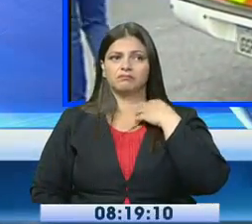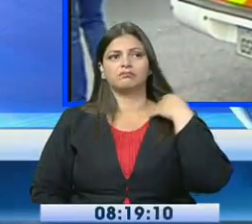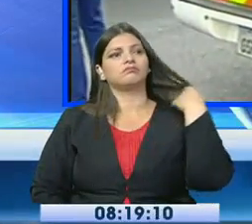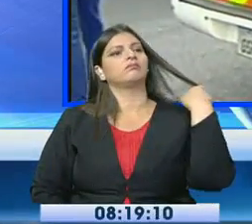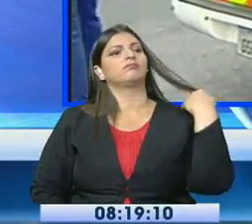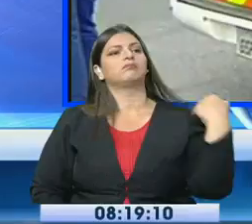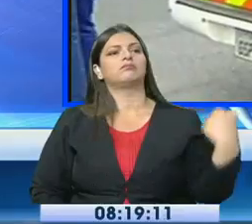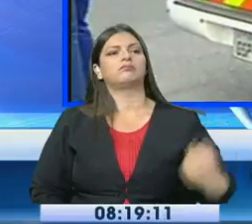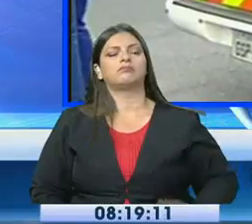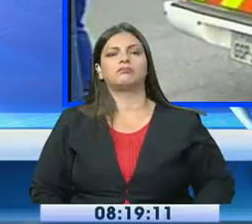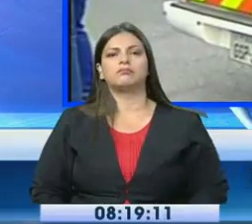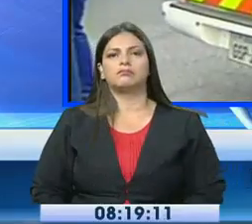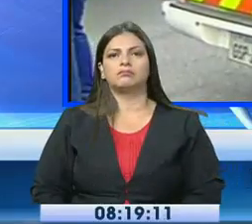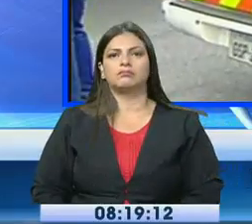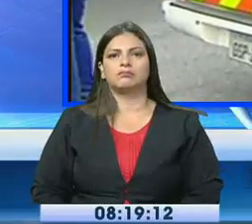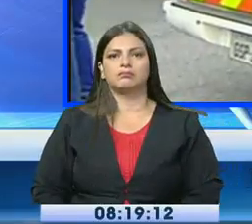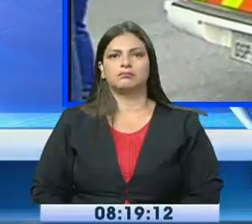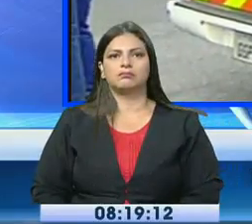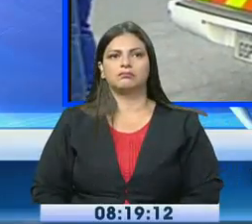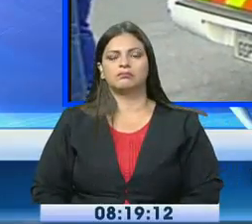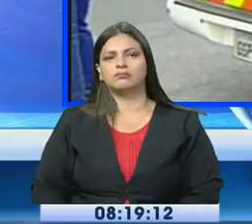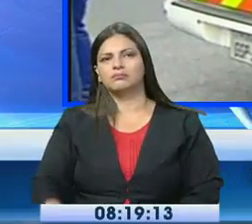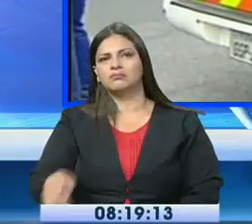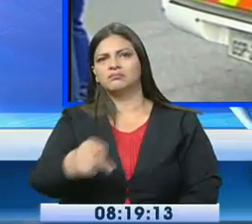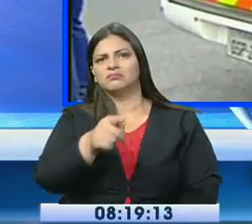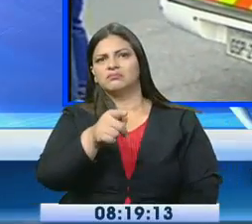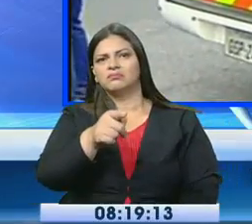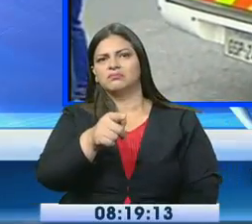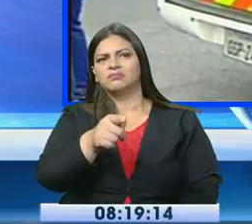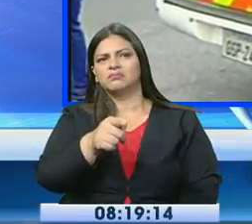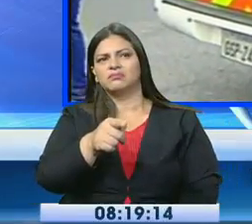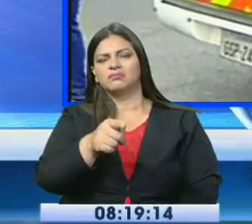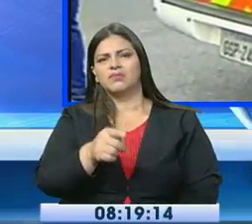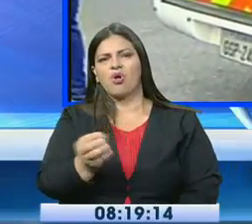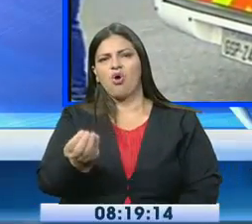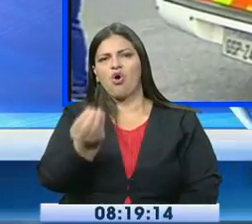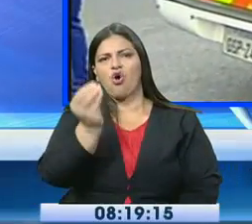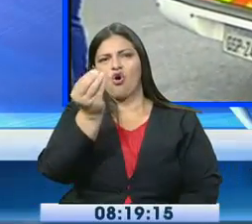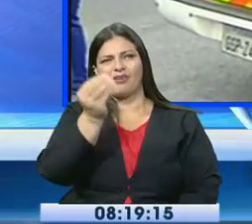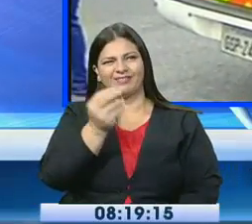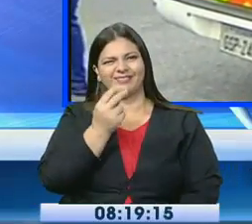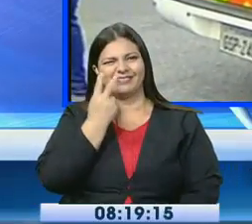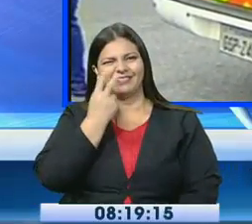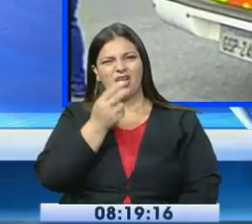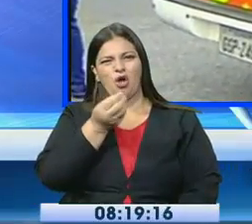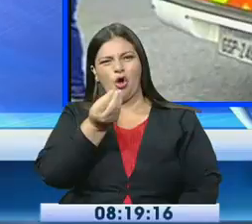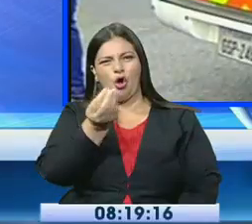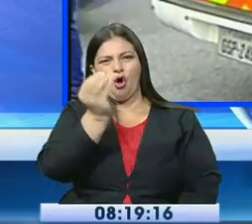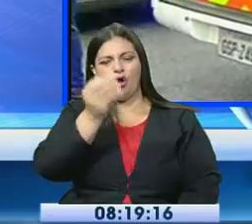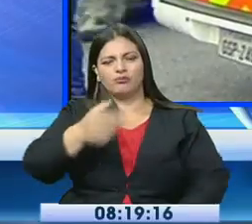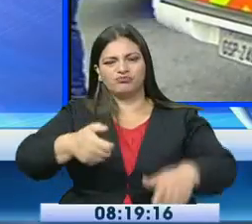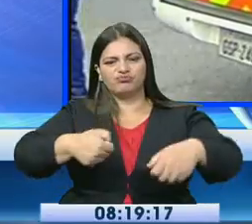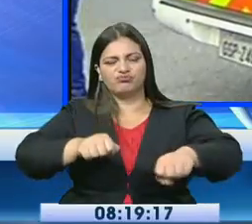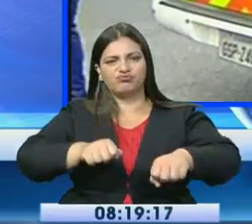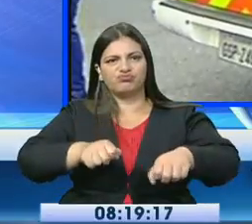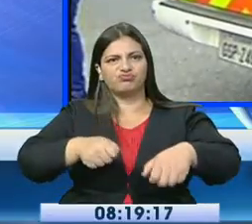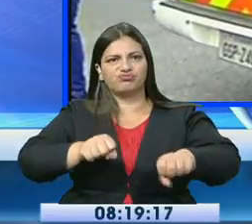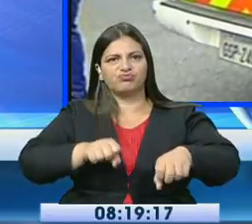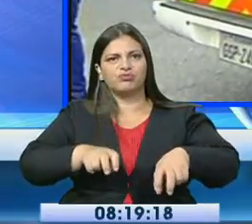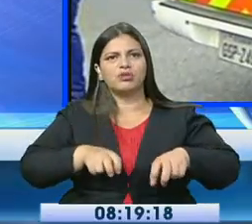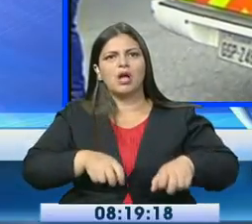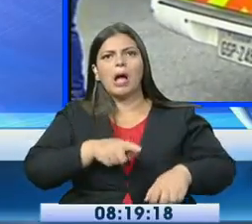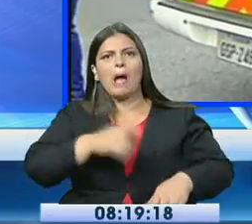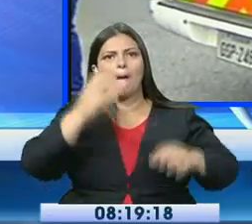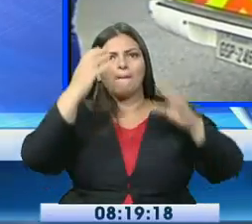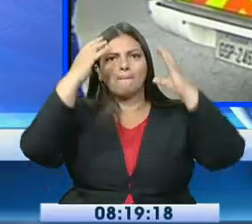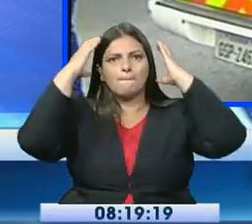Y terrible, Jorge, sobre todo la entrevista que tú hiciste hace poco con ese jovencito que no tenía ni casco y peor, no tenía licencia de conducir. ¿Cómo pueden manejar